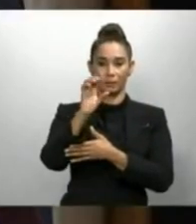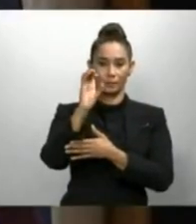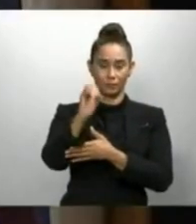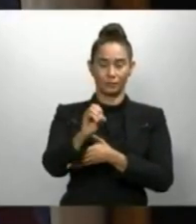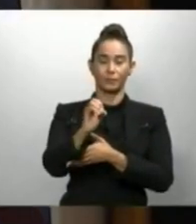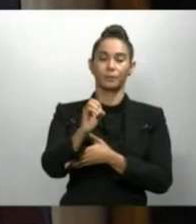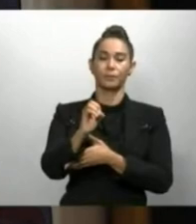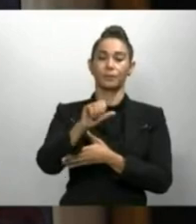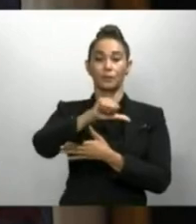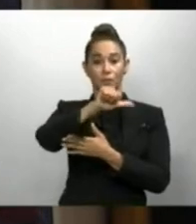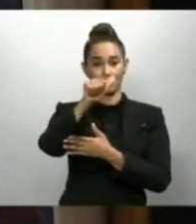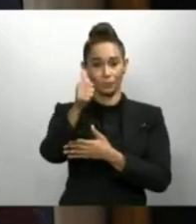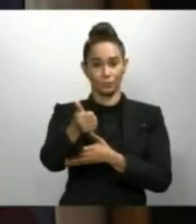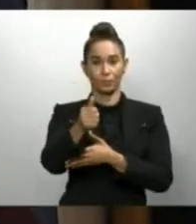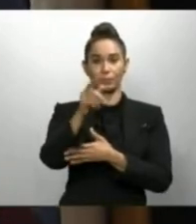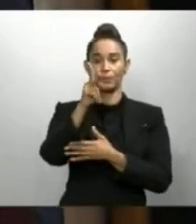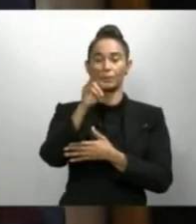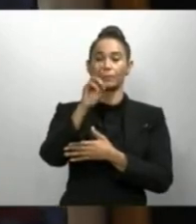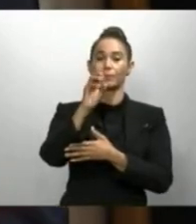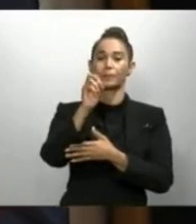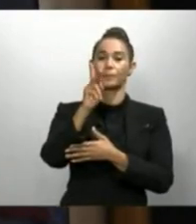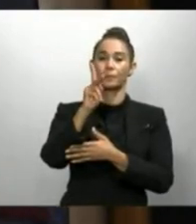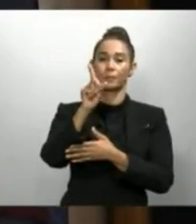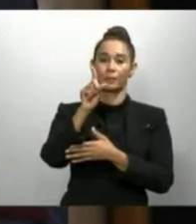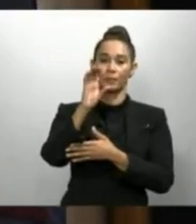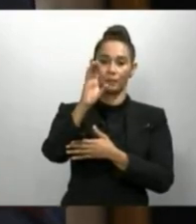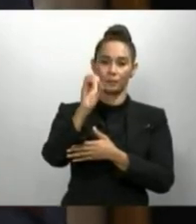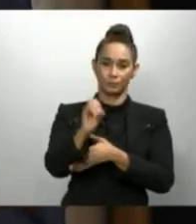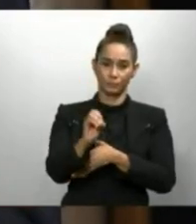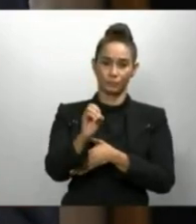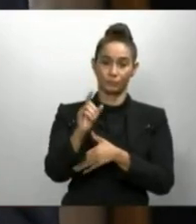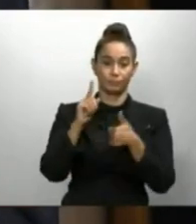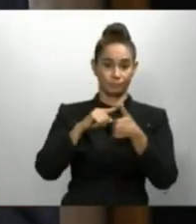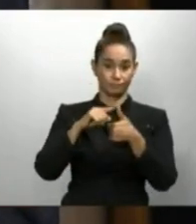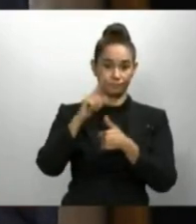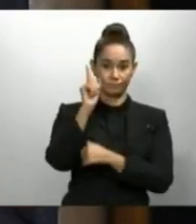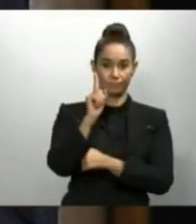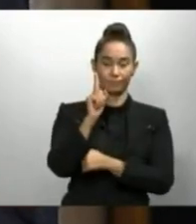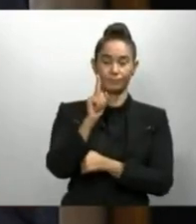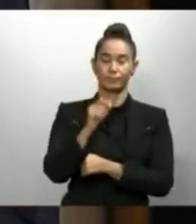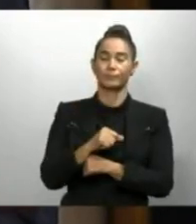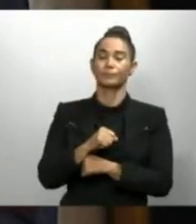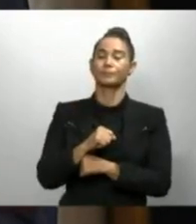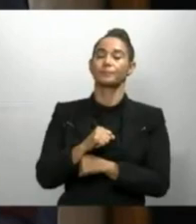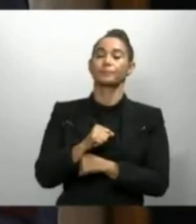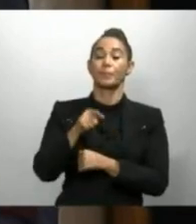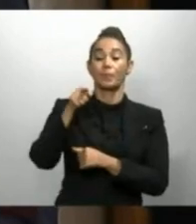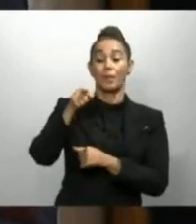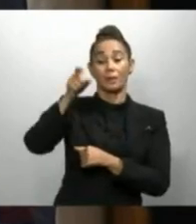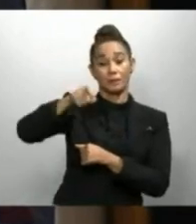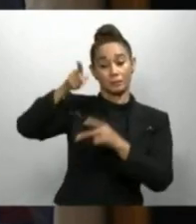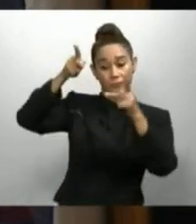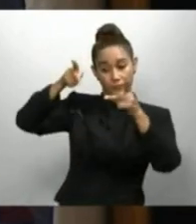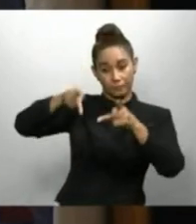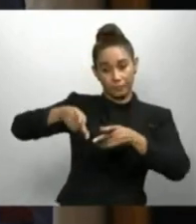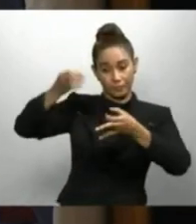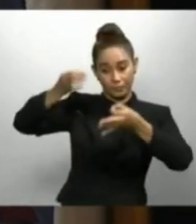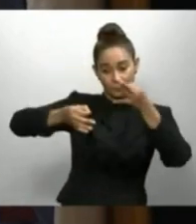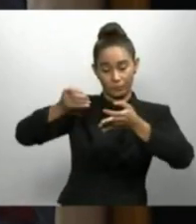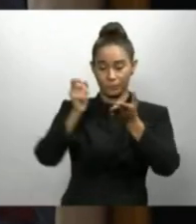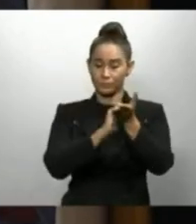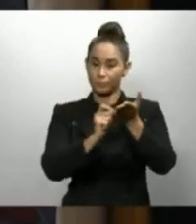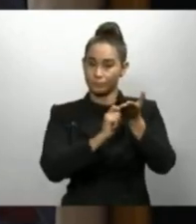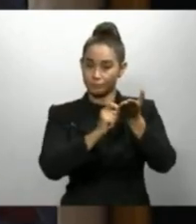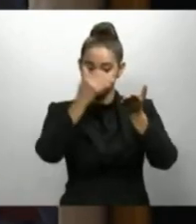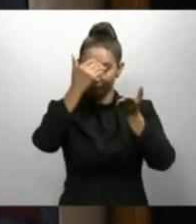isopropílico y alcohol propílico. 1. Ser una persona jurídica registrada